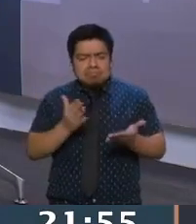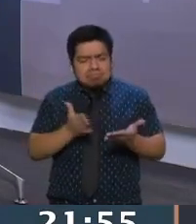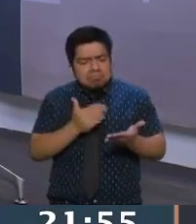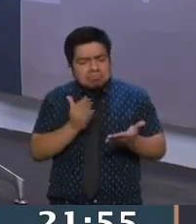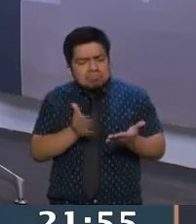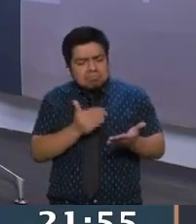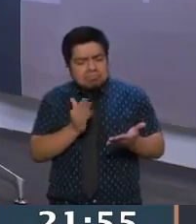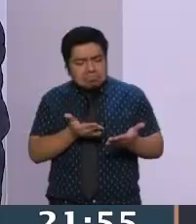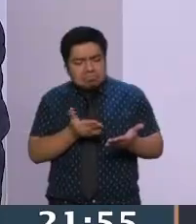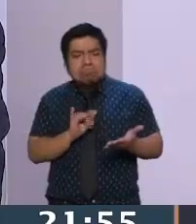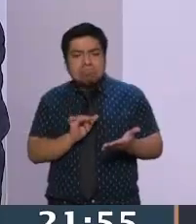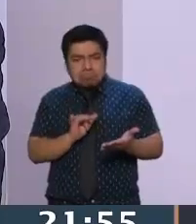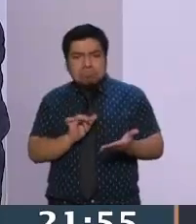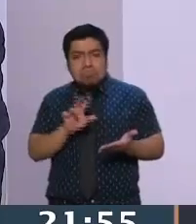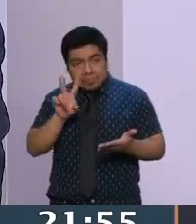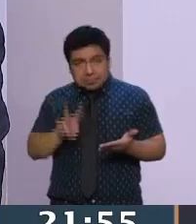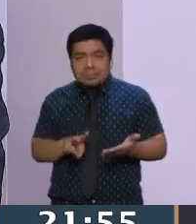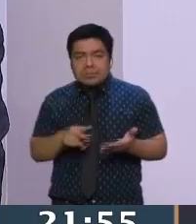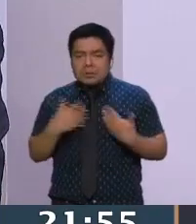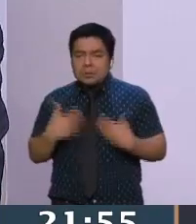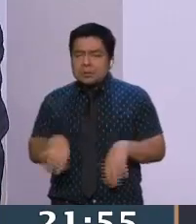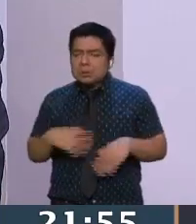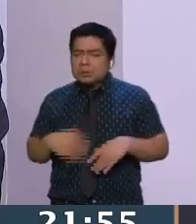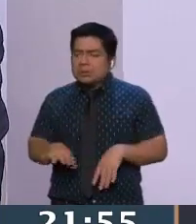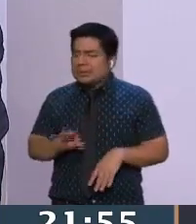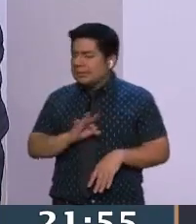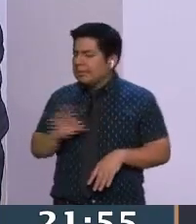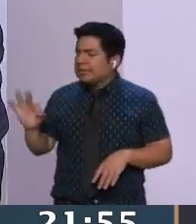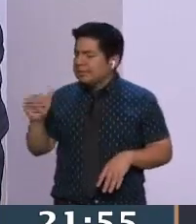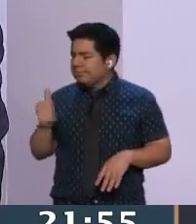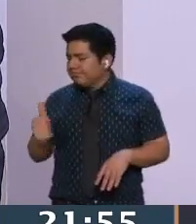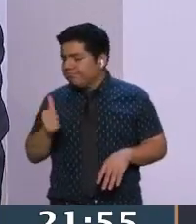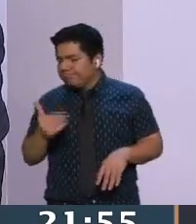sí, tal cual, es una joya. Sin duda es un trabajo